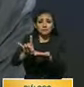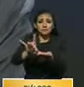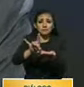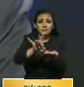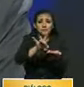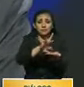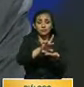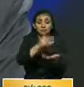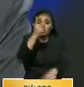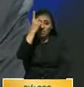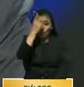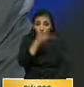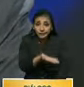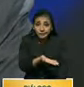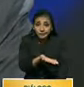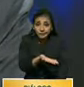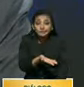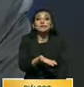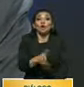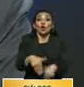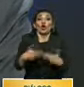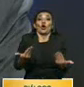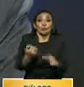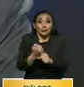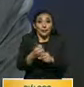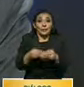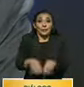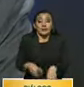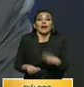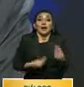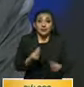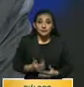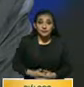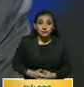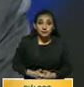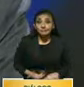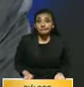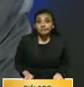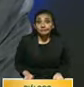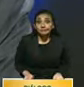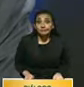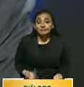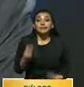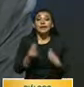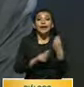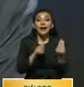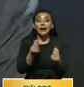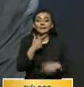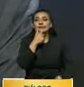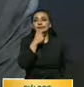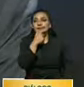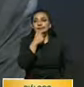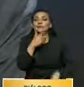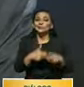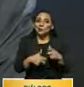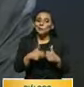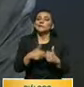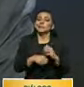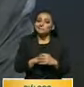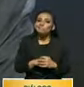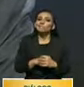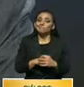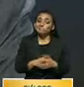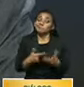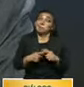calle endeudados y sin trabajo. Por lo tanto, tenemos que encontrarle una solución a este problema y yo no creo